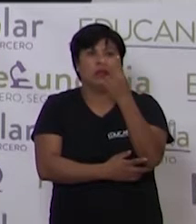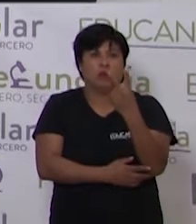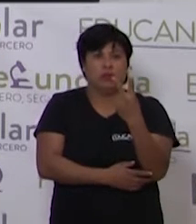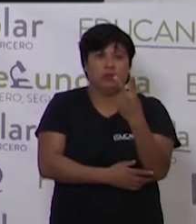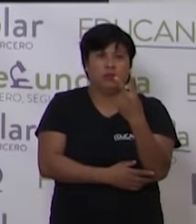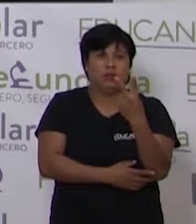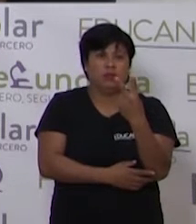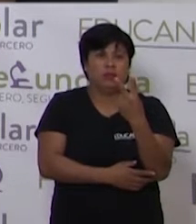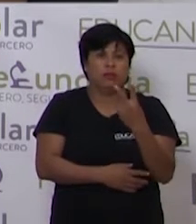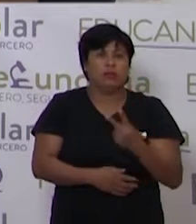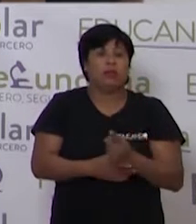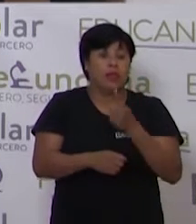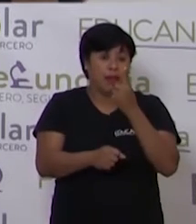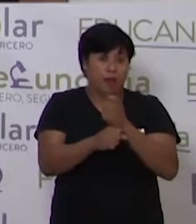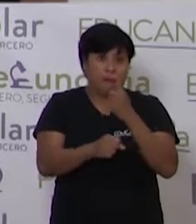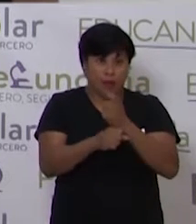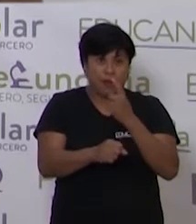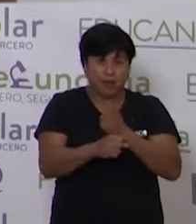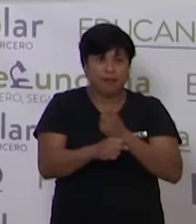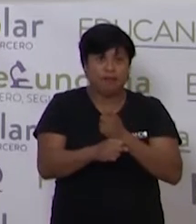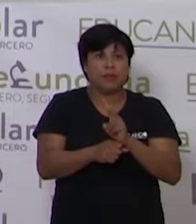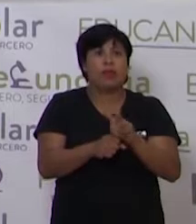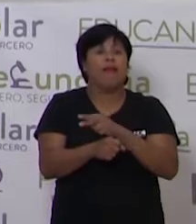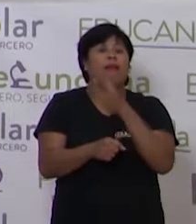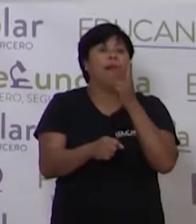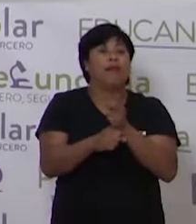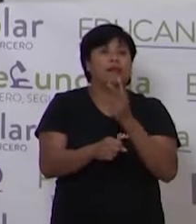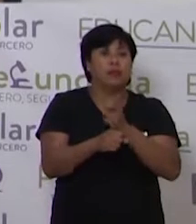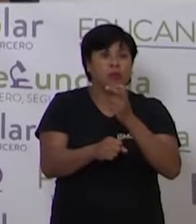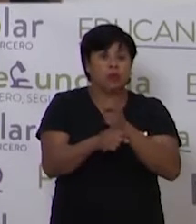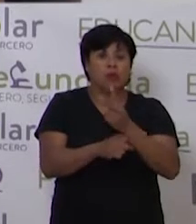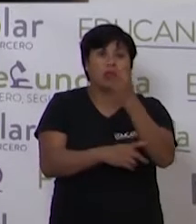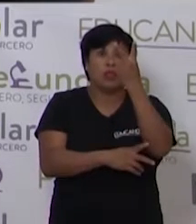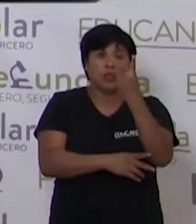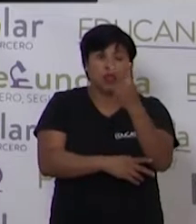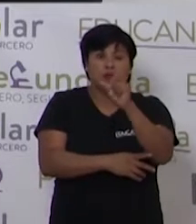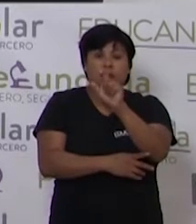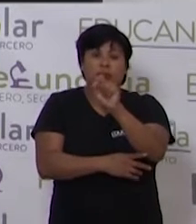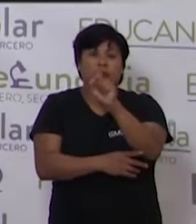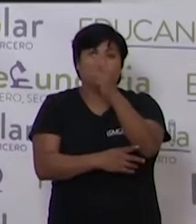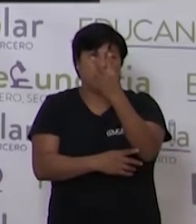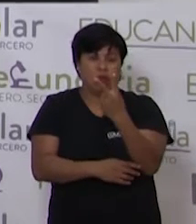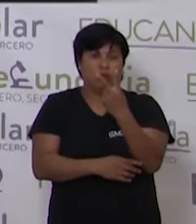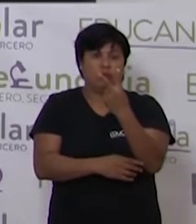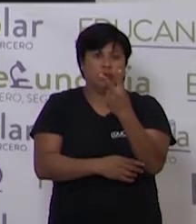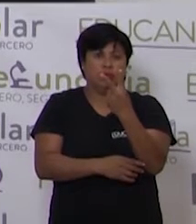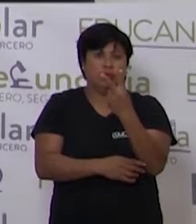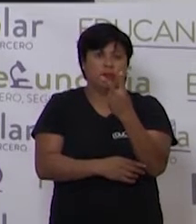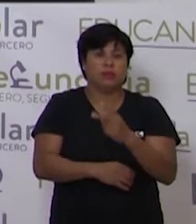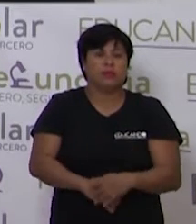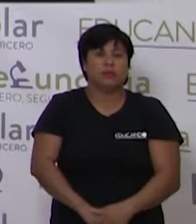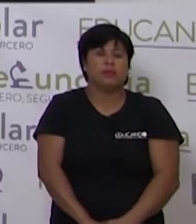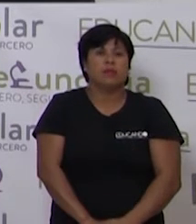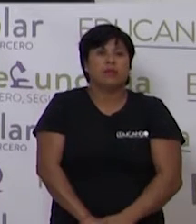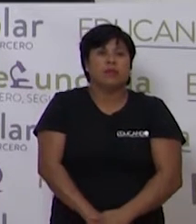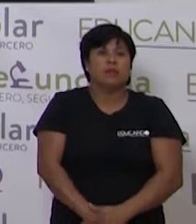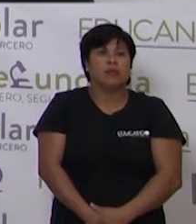3,42. La primera. La segunda es 2,22.